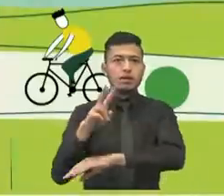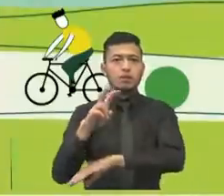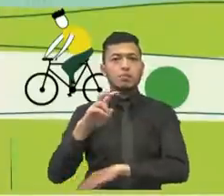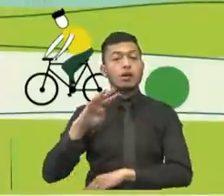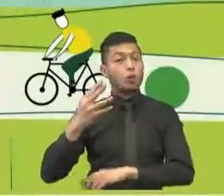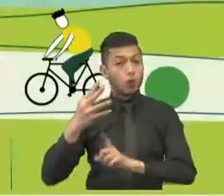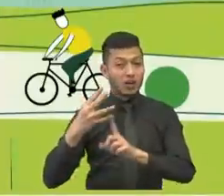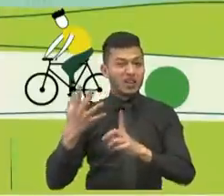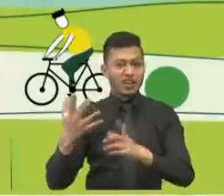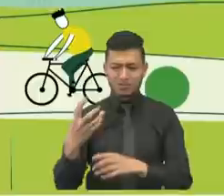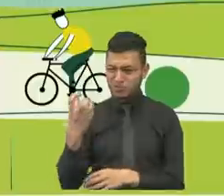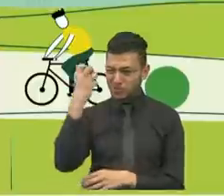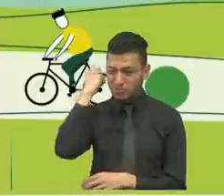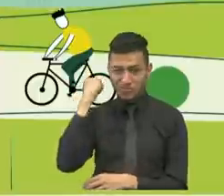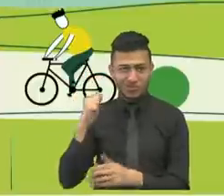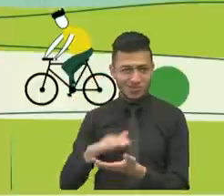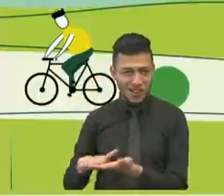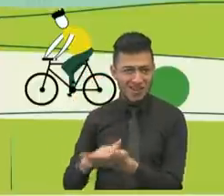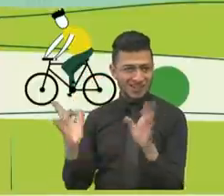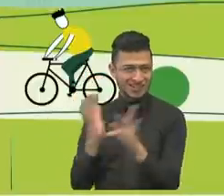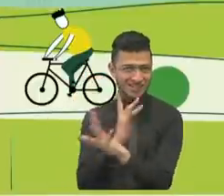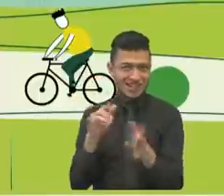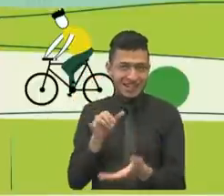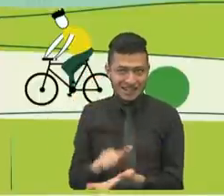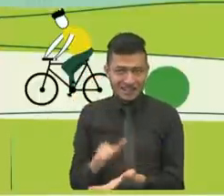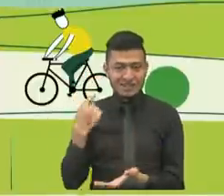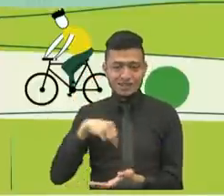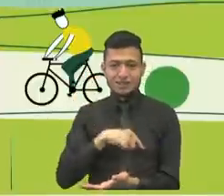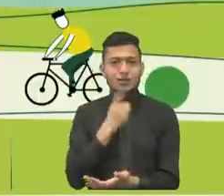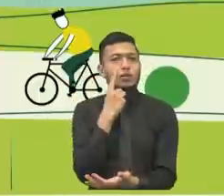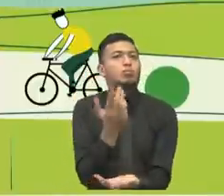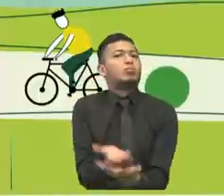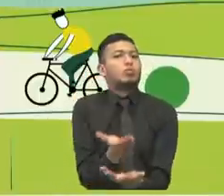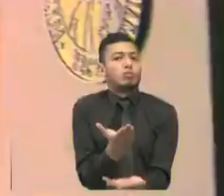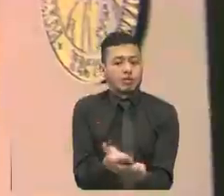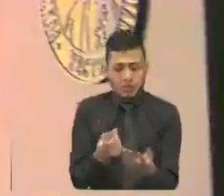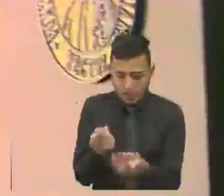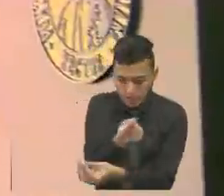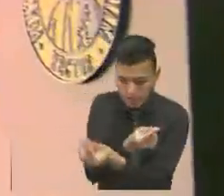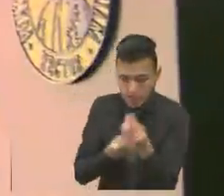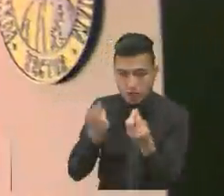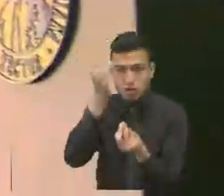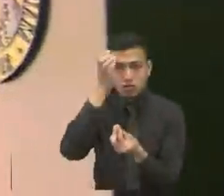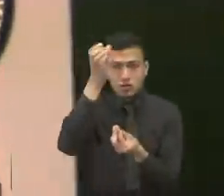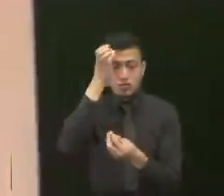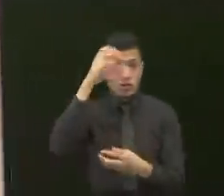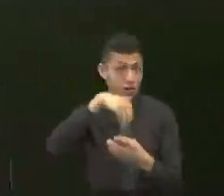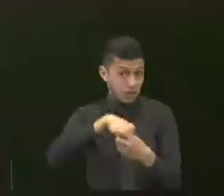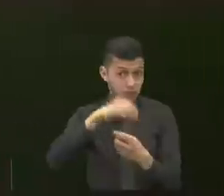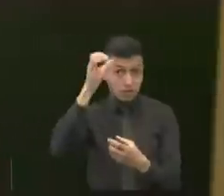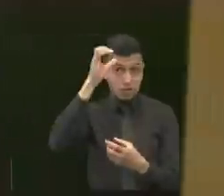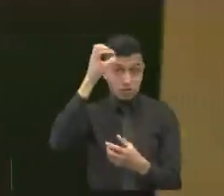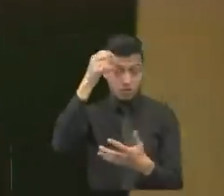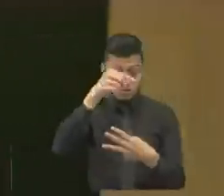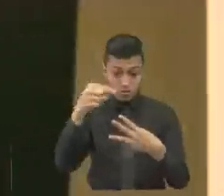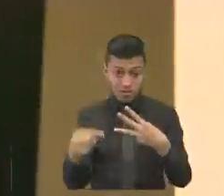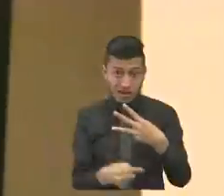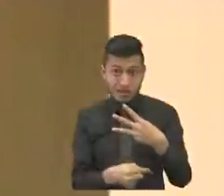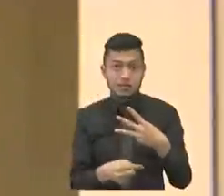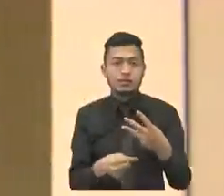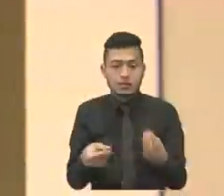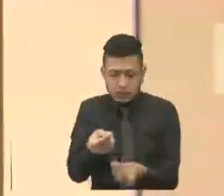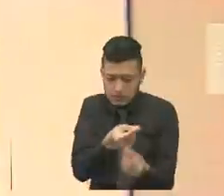verde. Esa es nuestra propuesta de diseño conceptual. Tres diseños conceptuales para tres séptimas